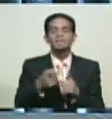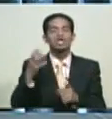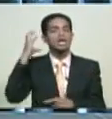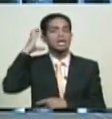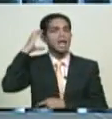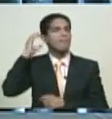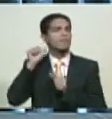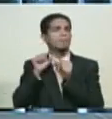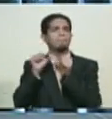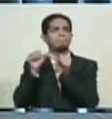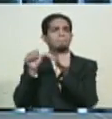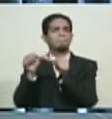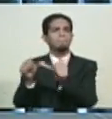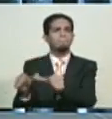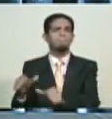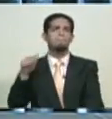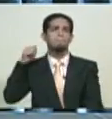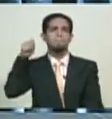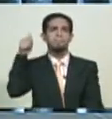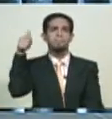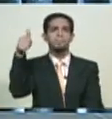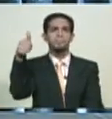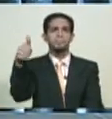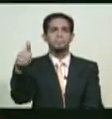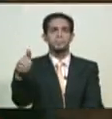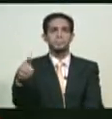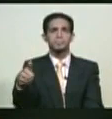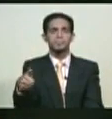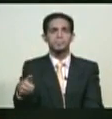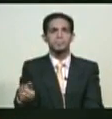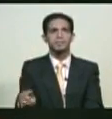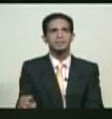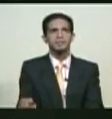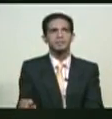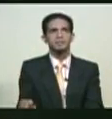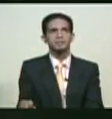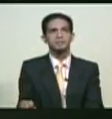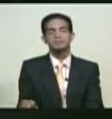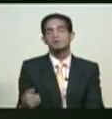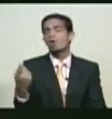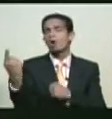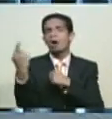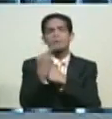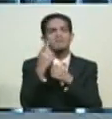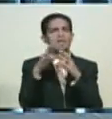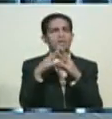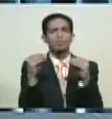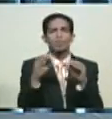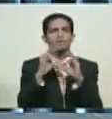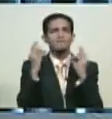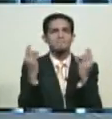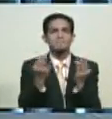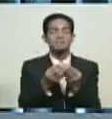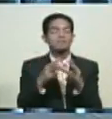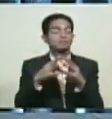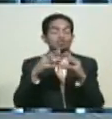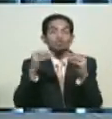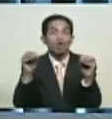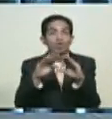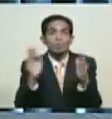sigue siendo un medio obligado para todas las familias para todo el mundo